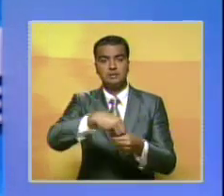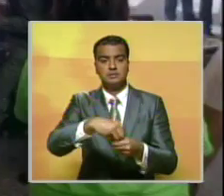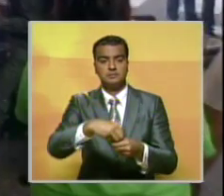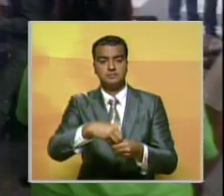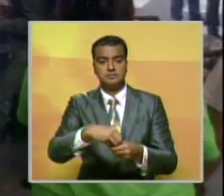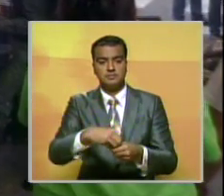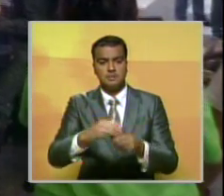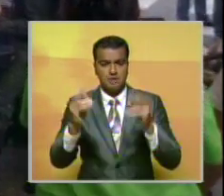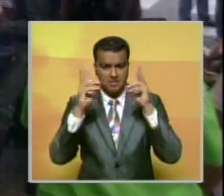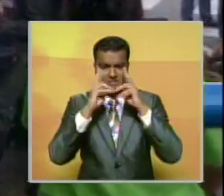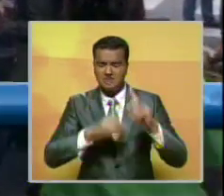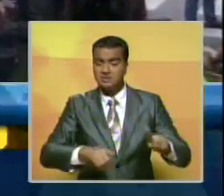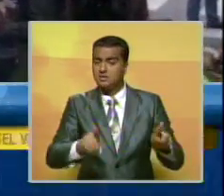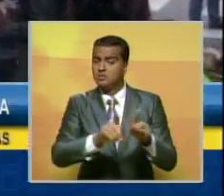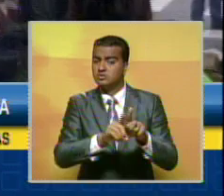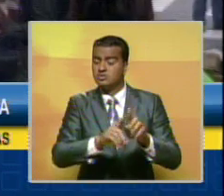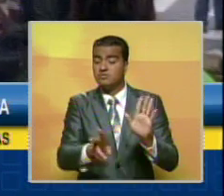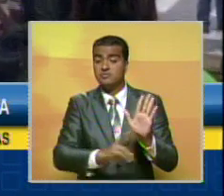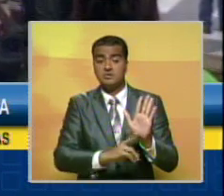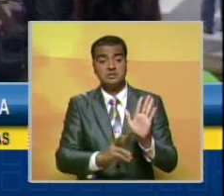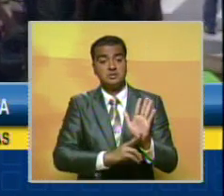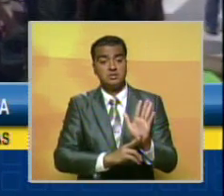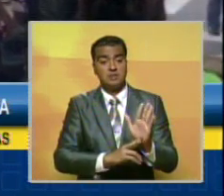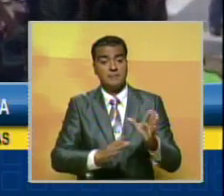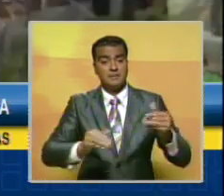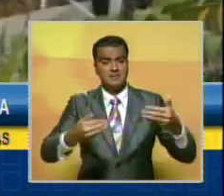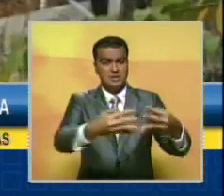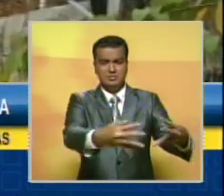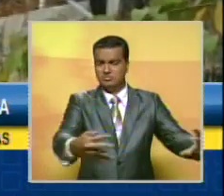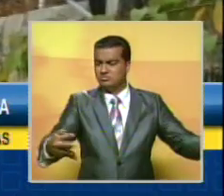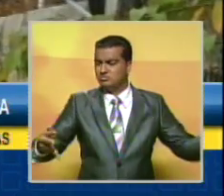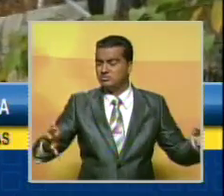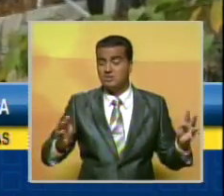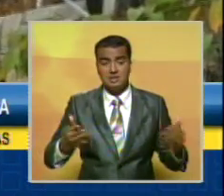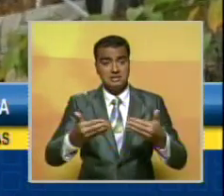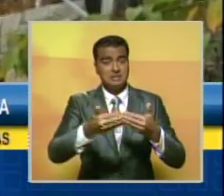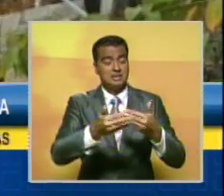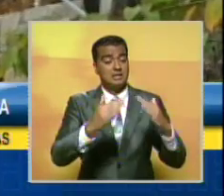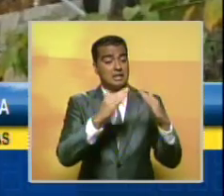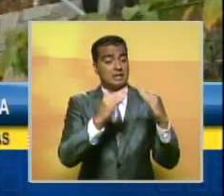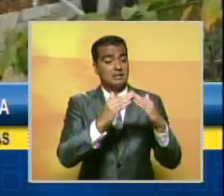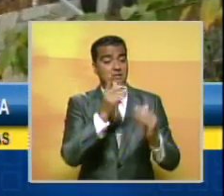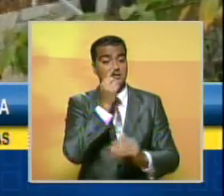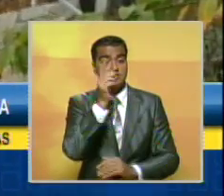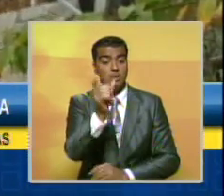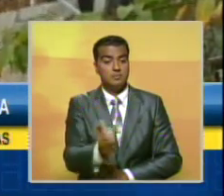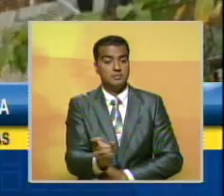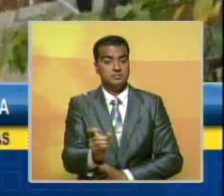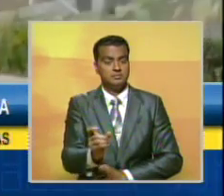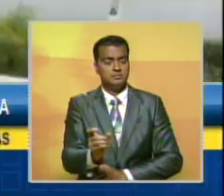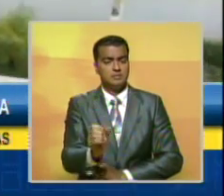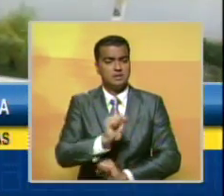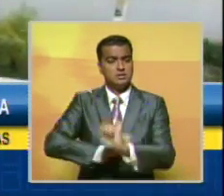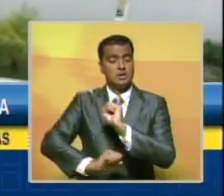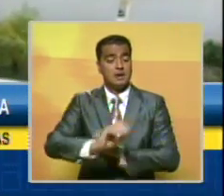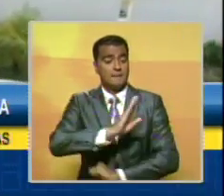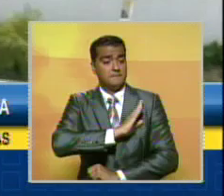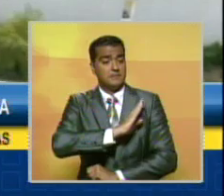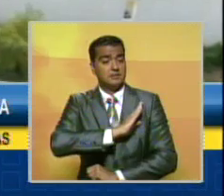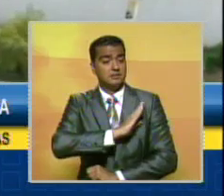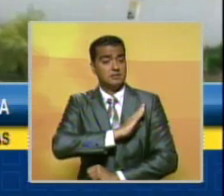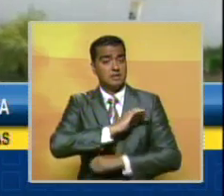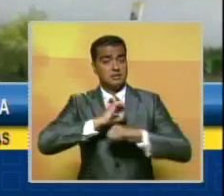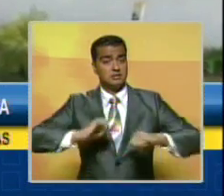Al percatarse de la situación, vecinos de la zona armaron barricadas en las cercanías de la casa de Vivas, en rechazo a la presencia de efectivos